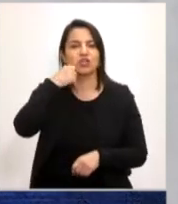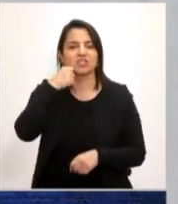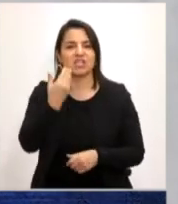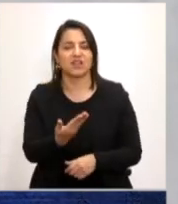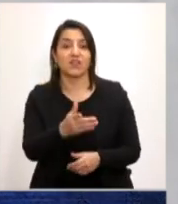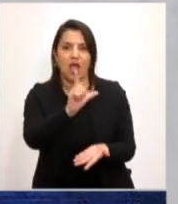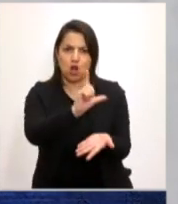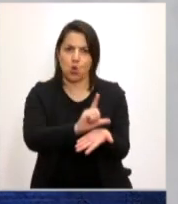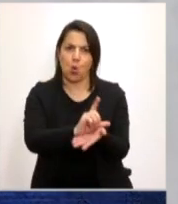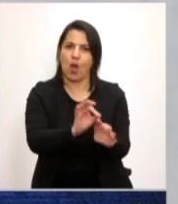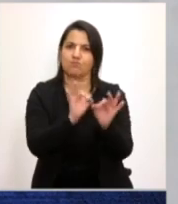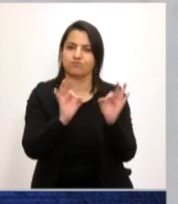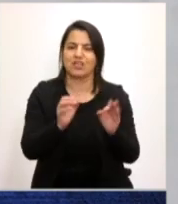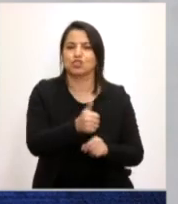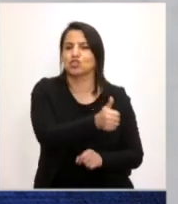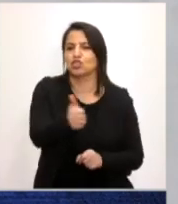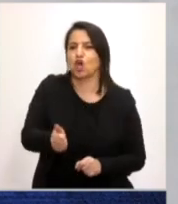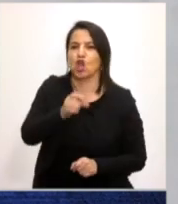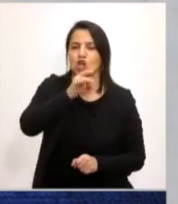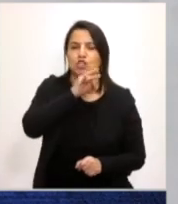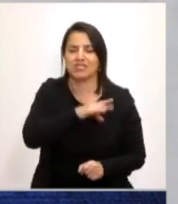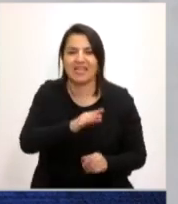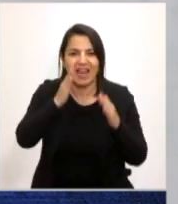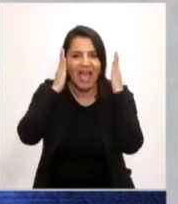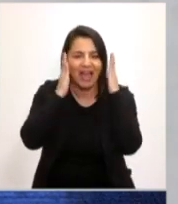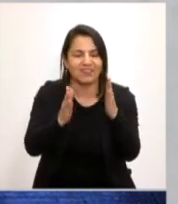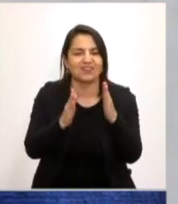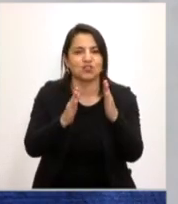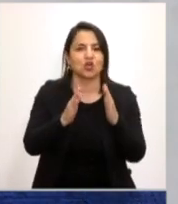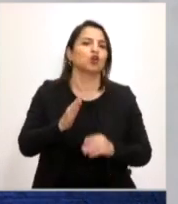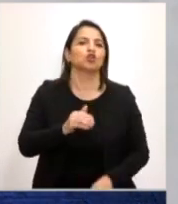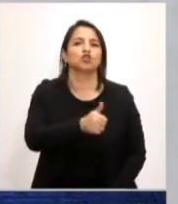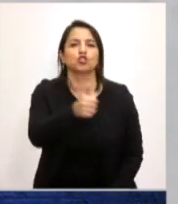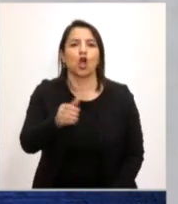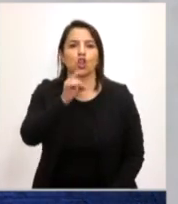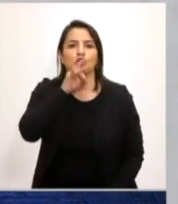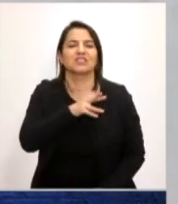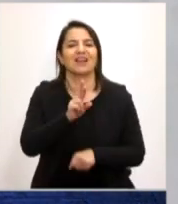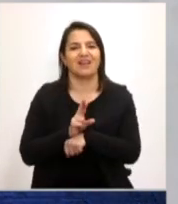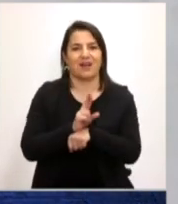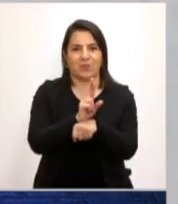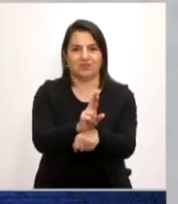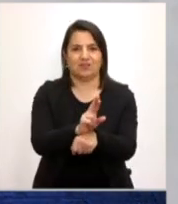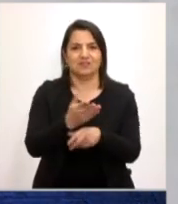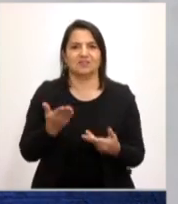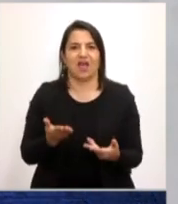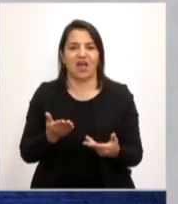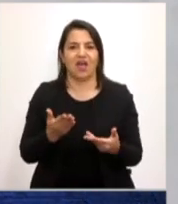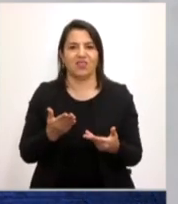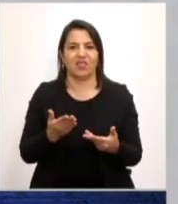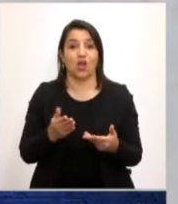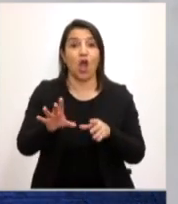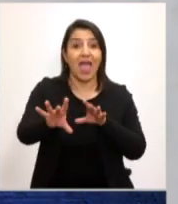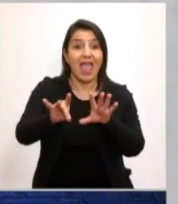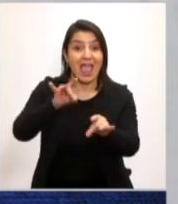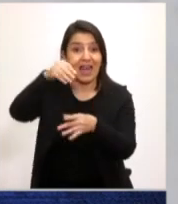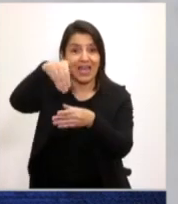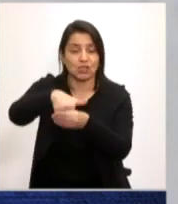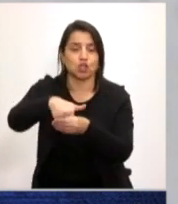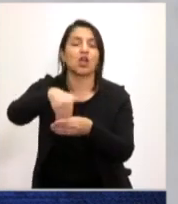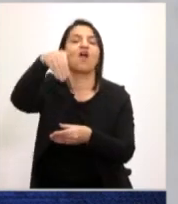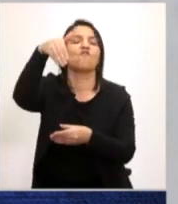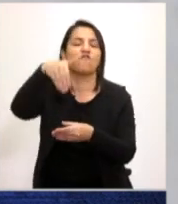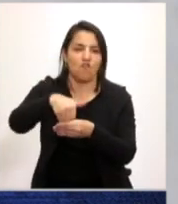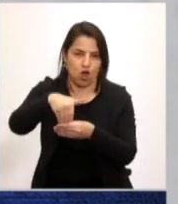definición para que todo Chile sea escuchado y todo Chile sea representado. mediante elecciones y el voto, por